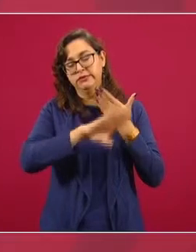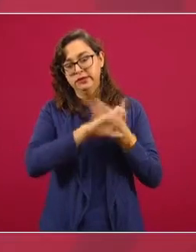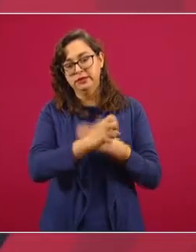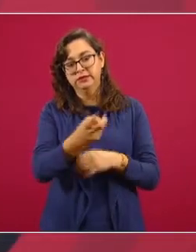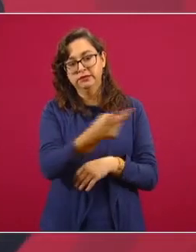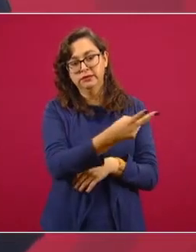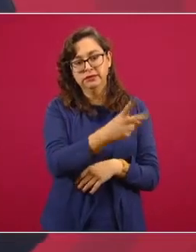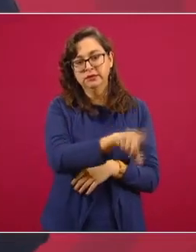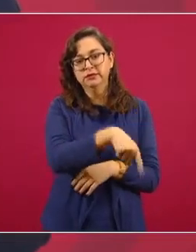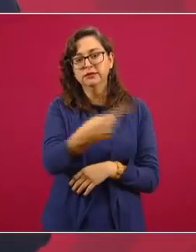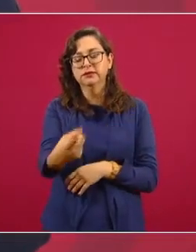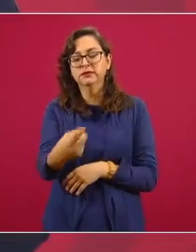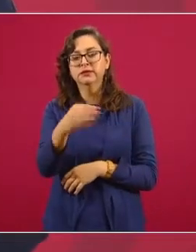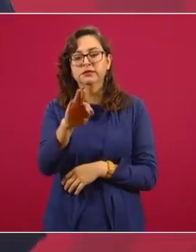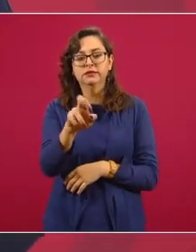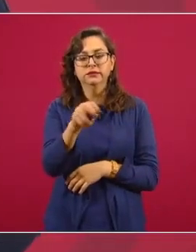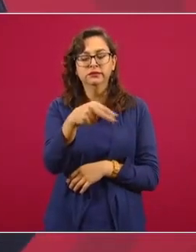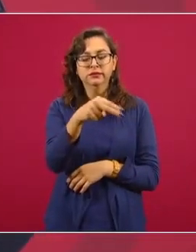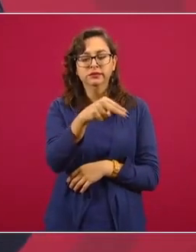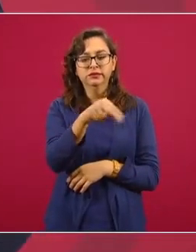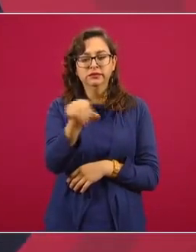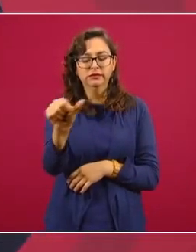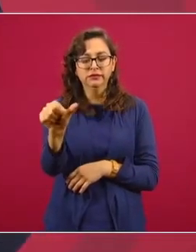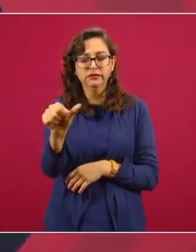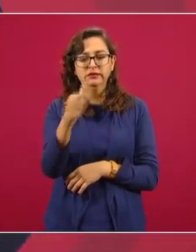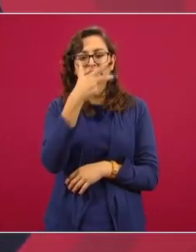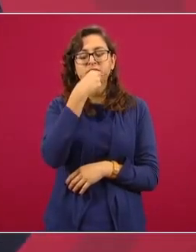al de Frena, el señor